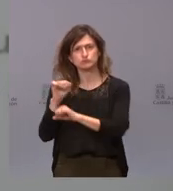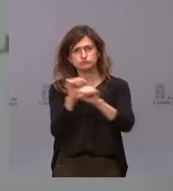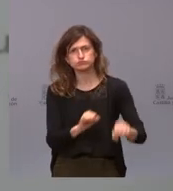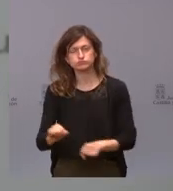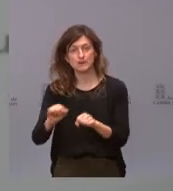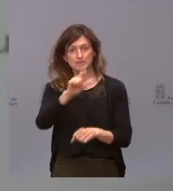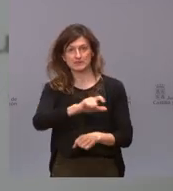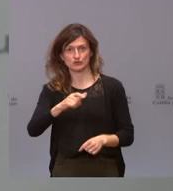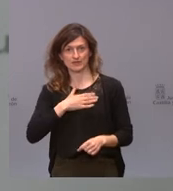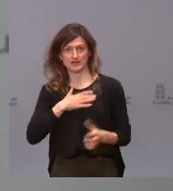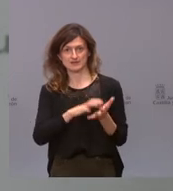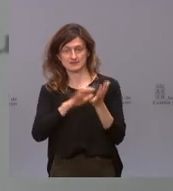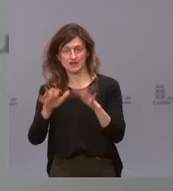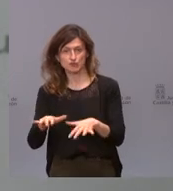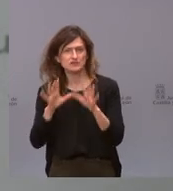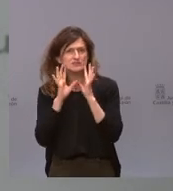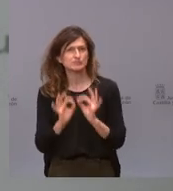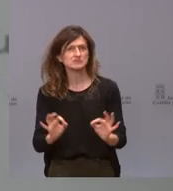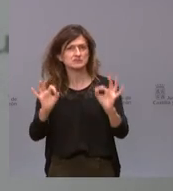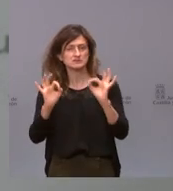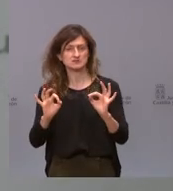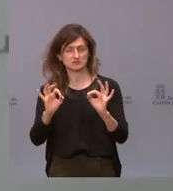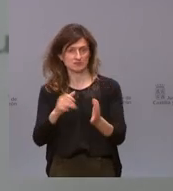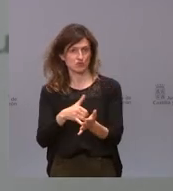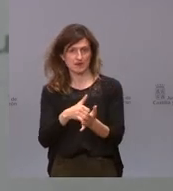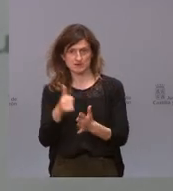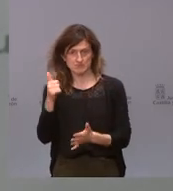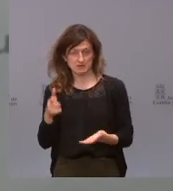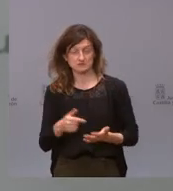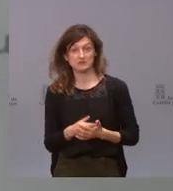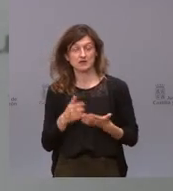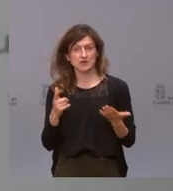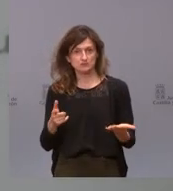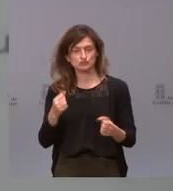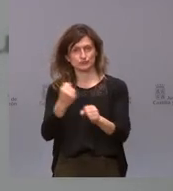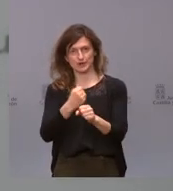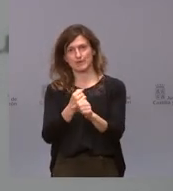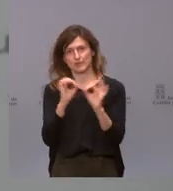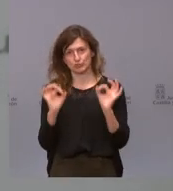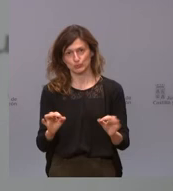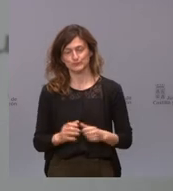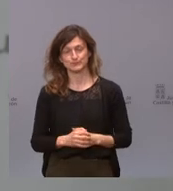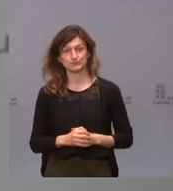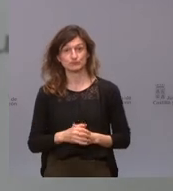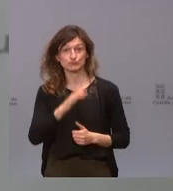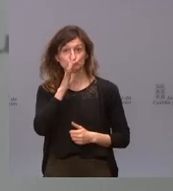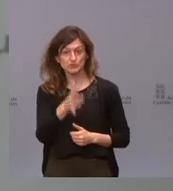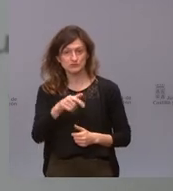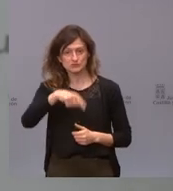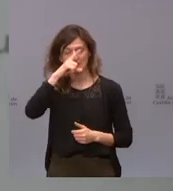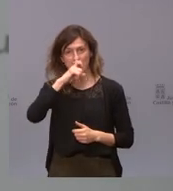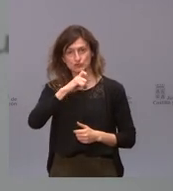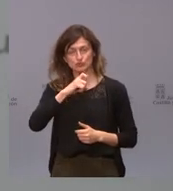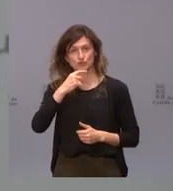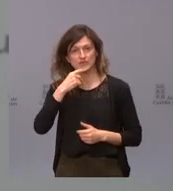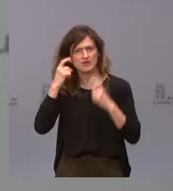personas de castilla y león especialmente a las más vulnerables eso es en lo que estamos trabajando y por eso este año hemos hecho